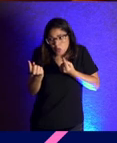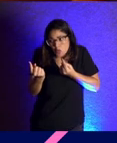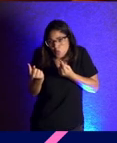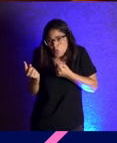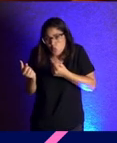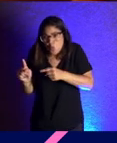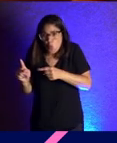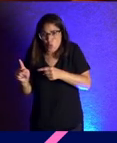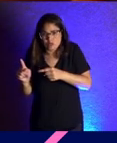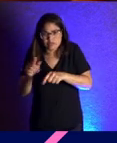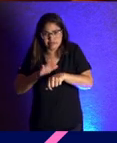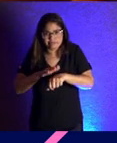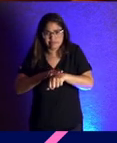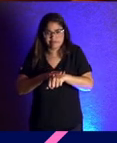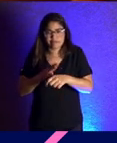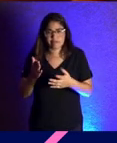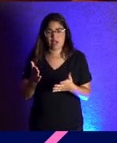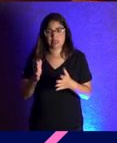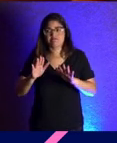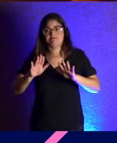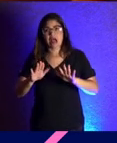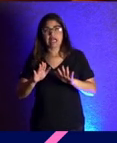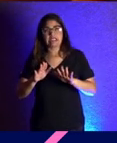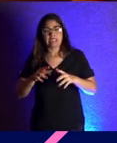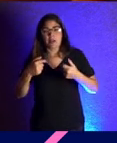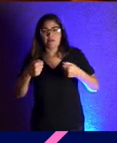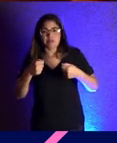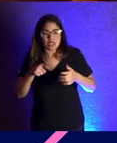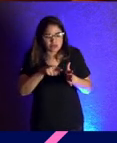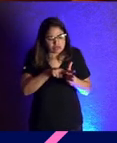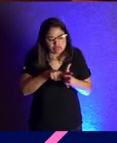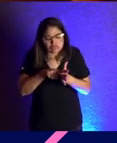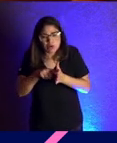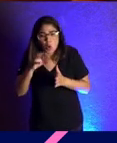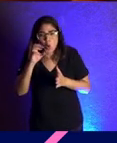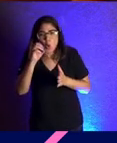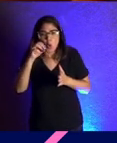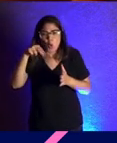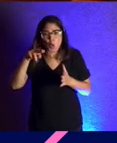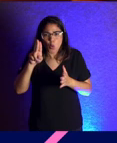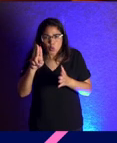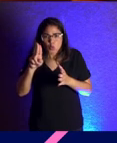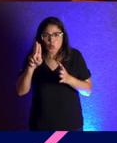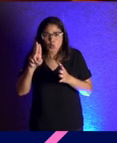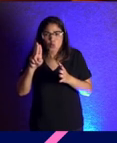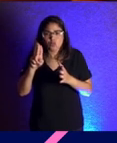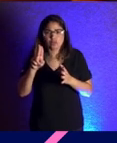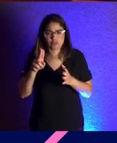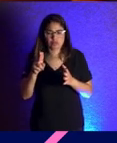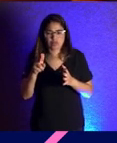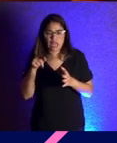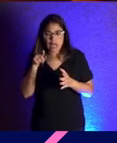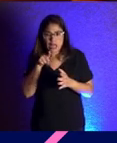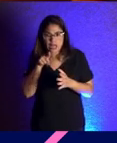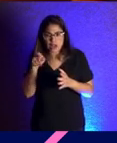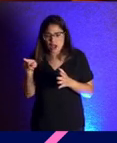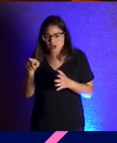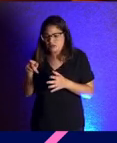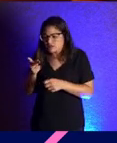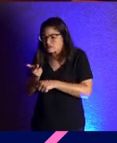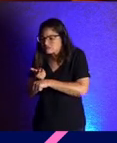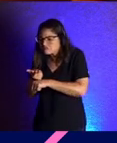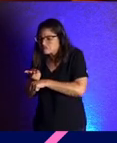una mezcla de los casos de datos que por ejemplo en Venezuela y en Italia han tratado de que ellos ya llevan un caso